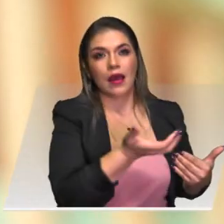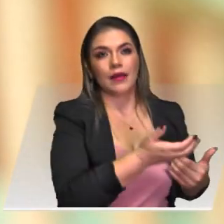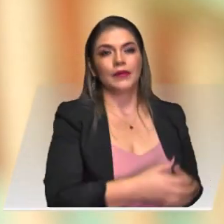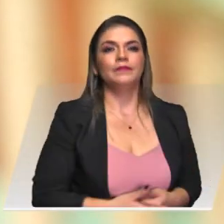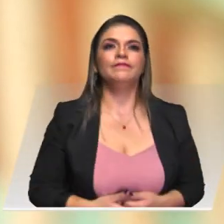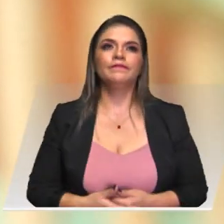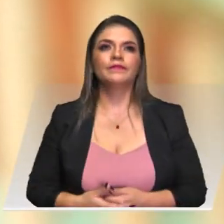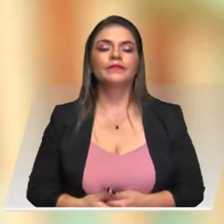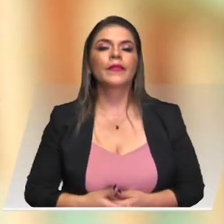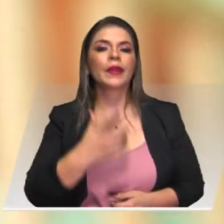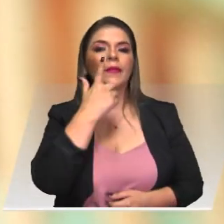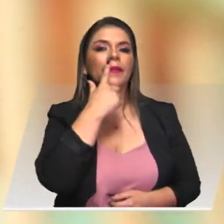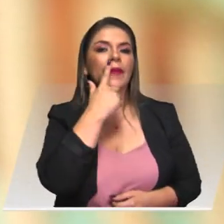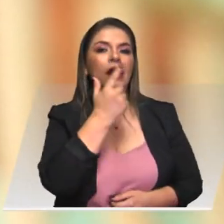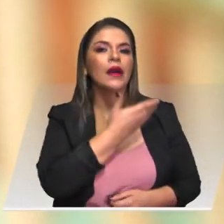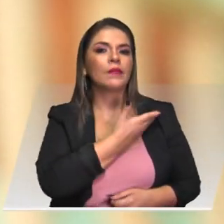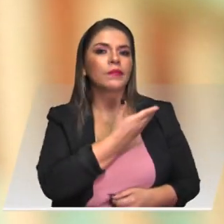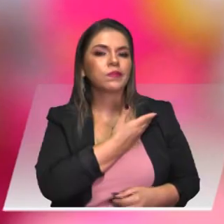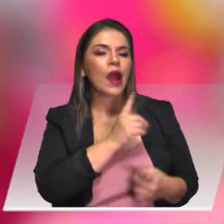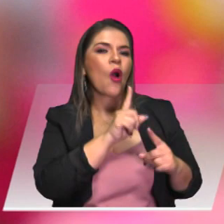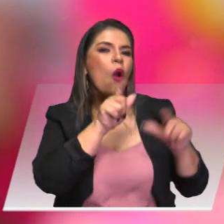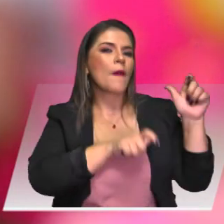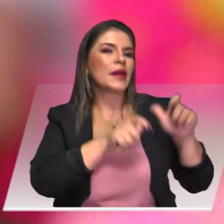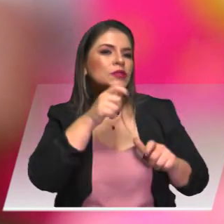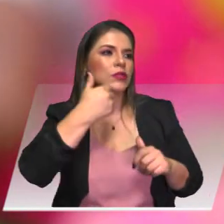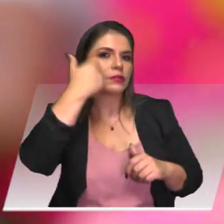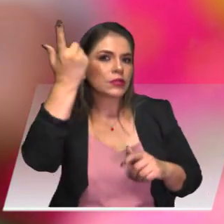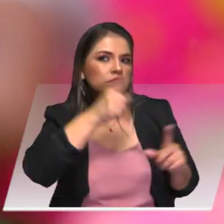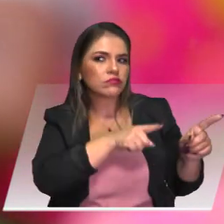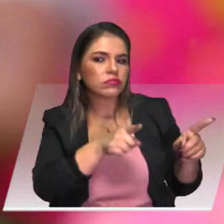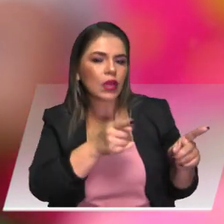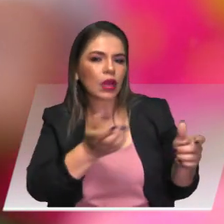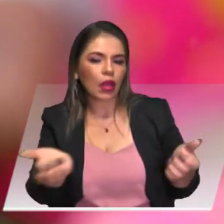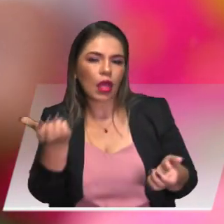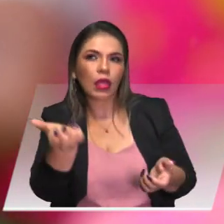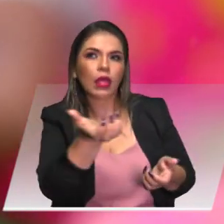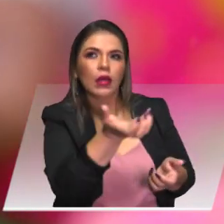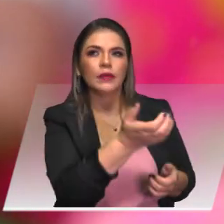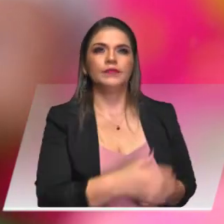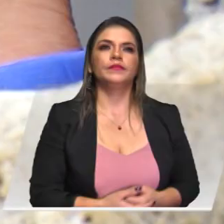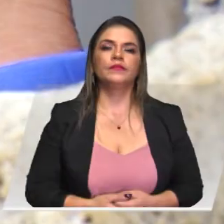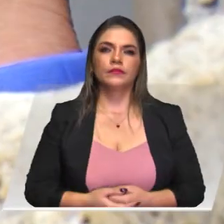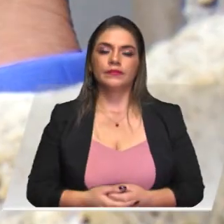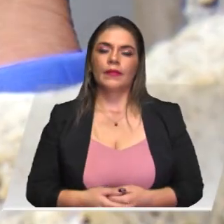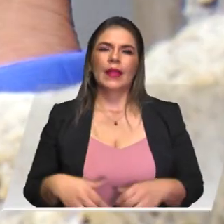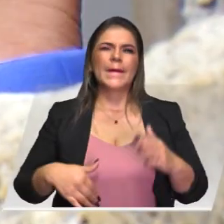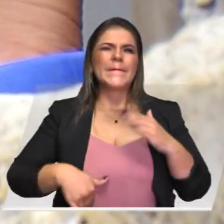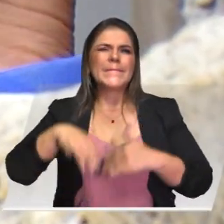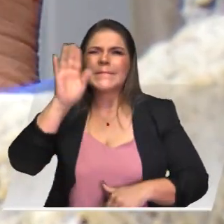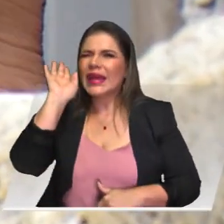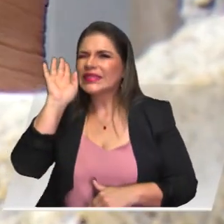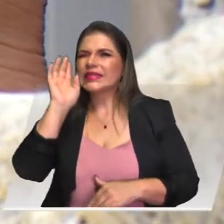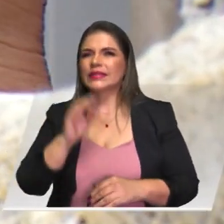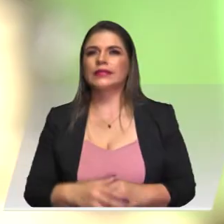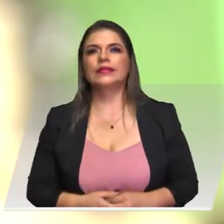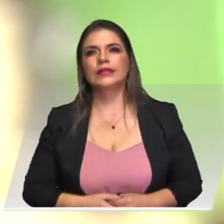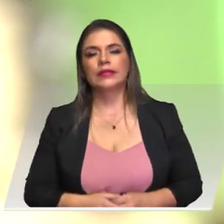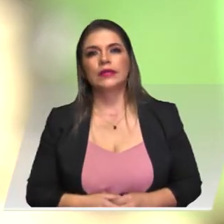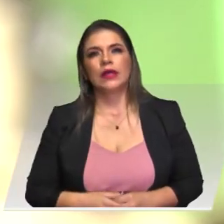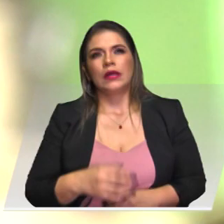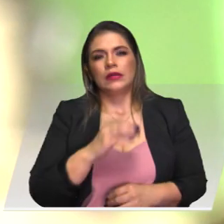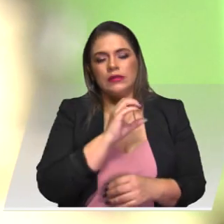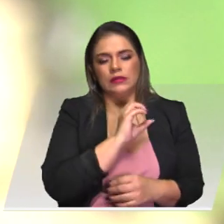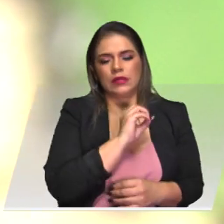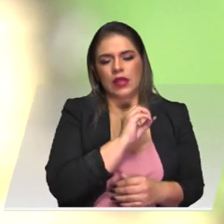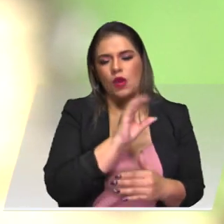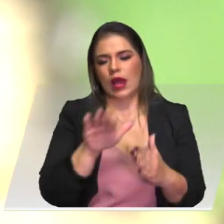estaban siendo instrumentalizados para ejercer la mendicidad los niños a quienes más se les vulnera sus derechos tienen entre 0